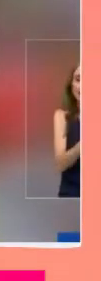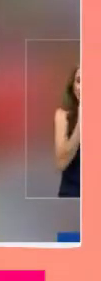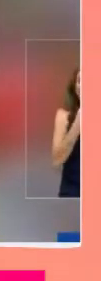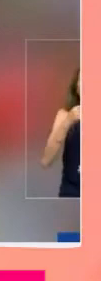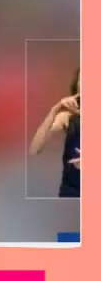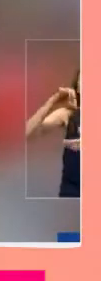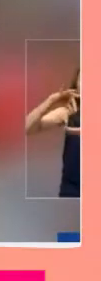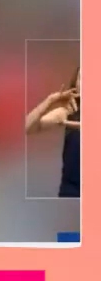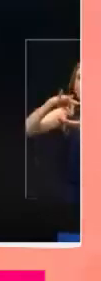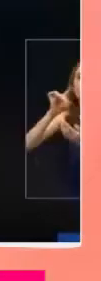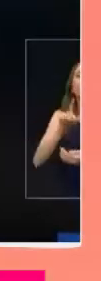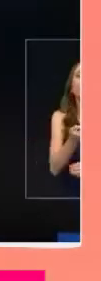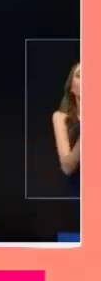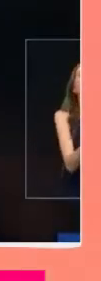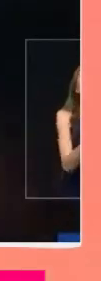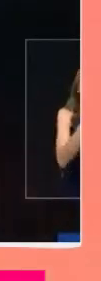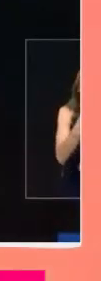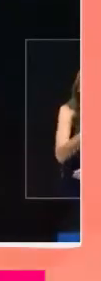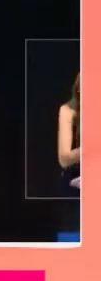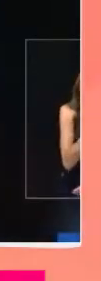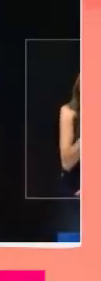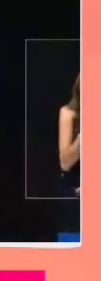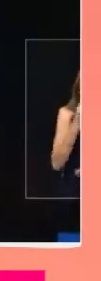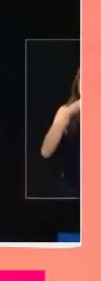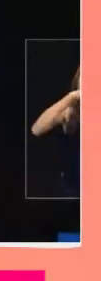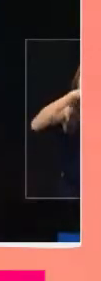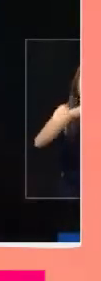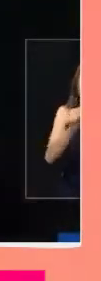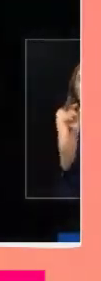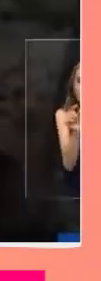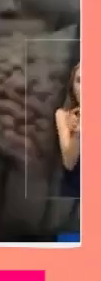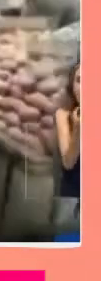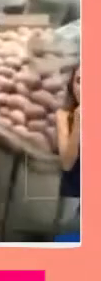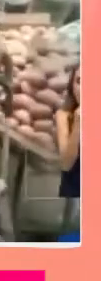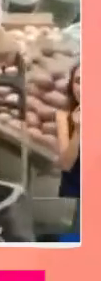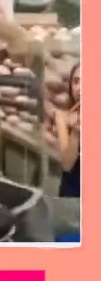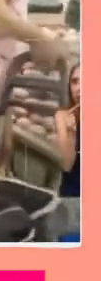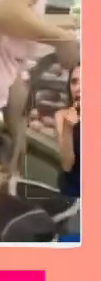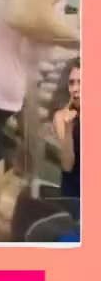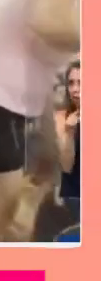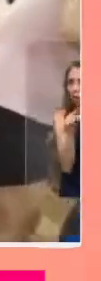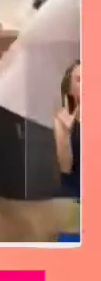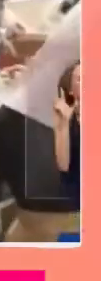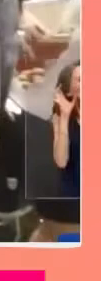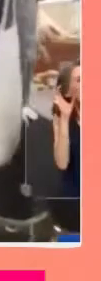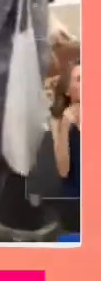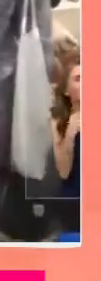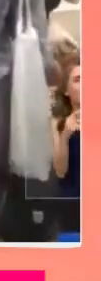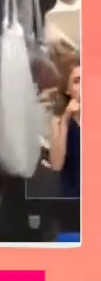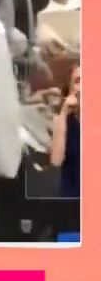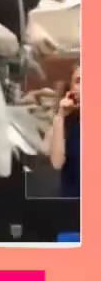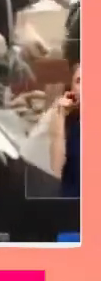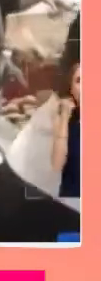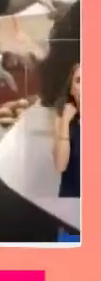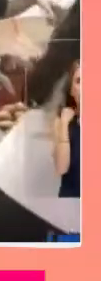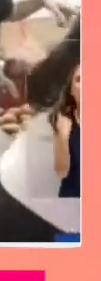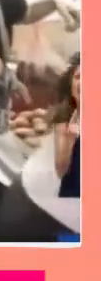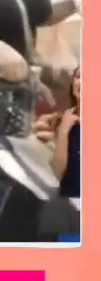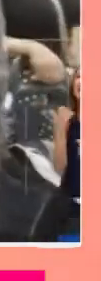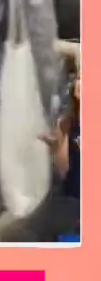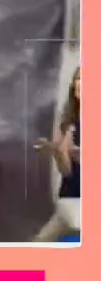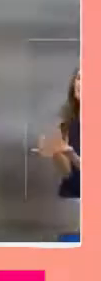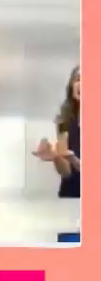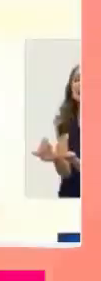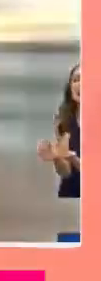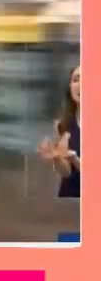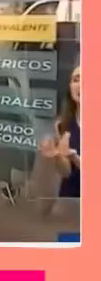que en la consulta, digamos, le pueda, digamos, dar una receta médica que requieren determinados medicamentos, y